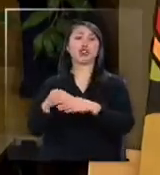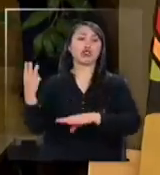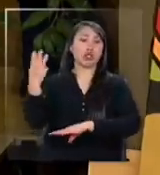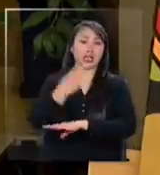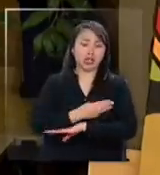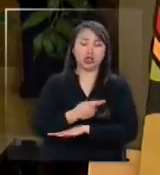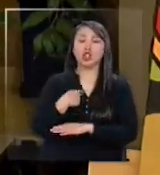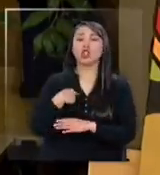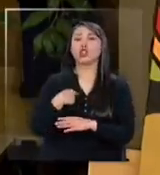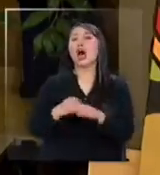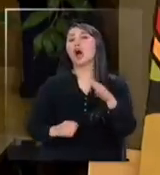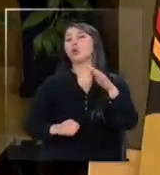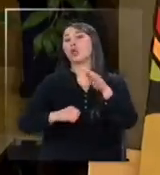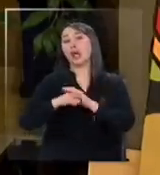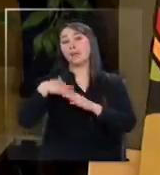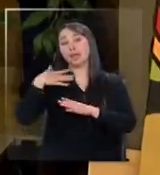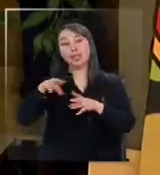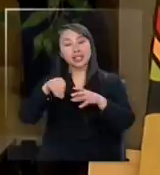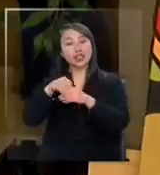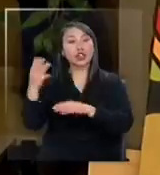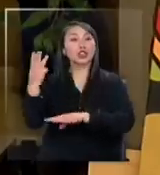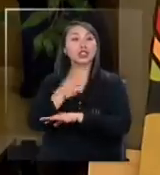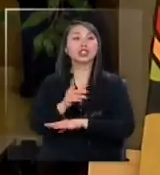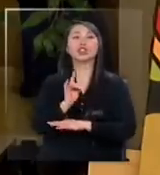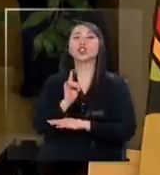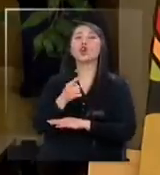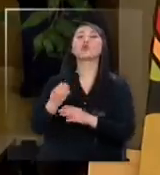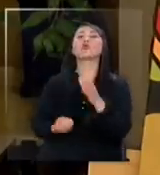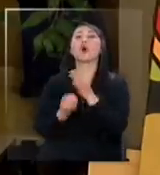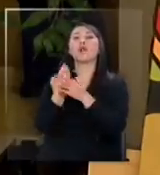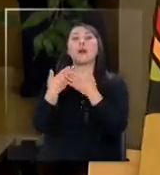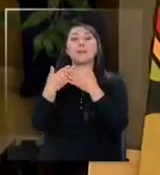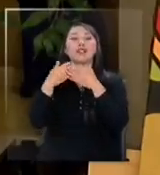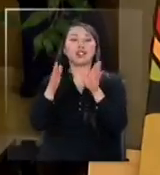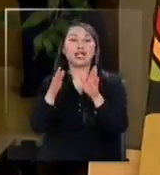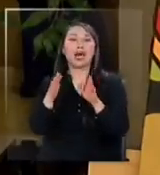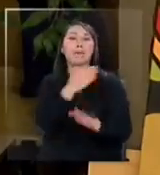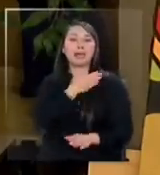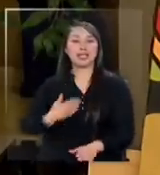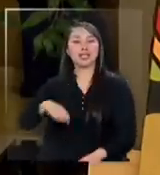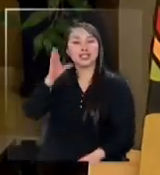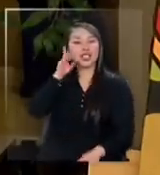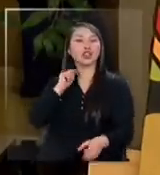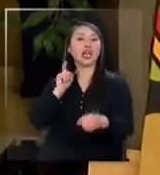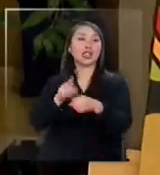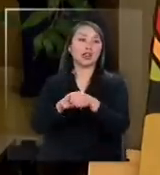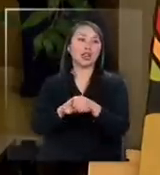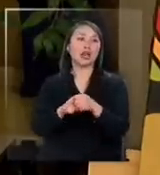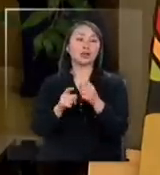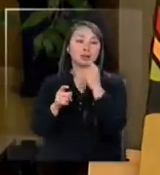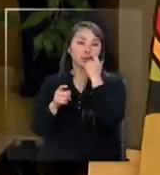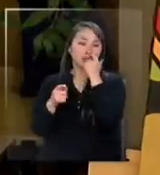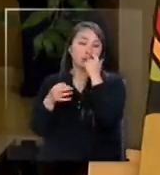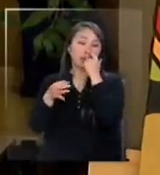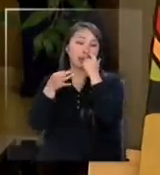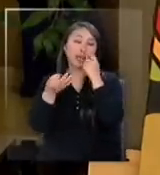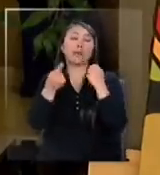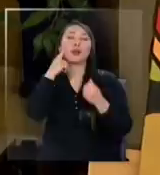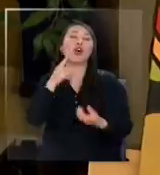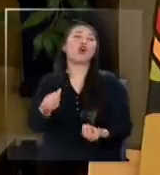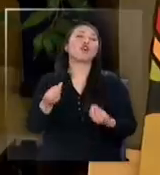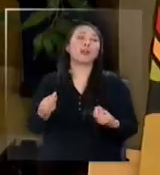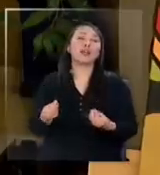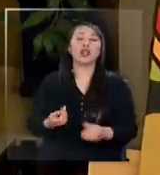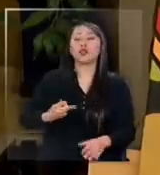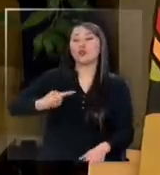tuve altos cargos en los gobiernos de la Concertación, fui ministro de la nueva mayoría en el gobierno de la presidenta Bachelet y probablemente yo podría decir no, es que no tengo, pero evidentemente